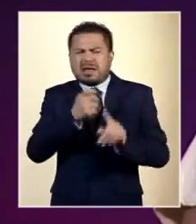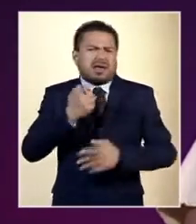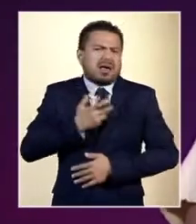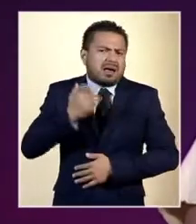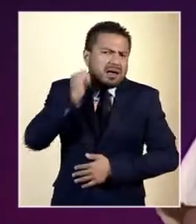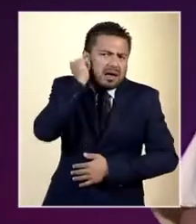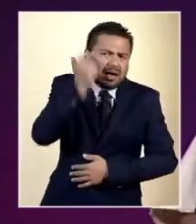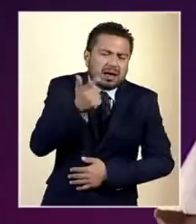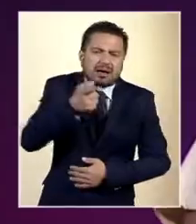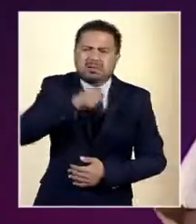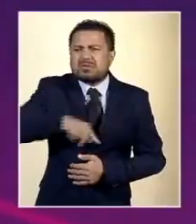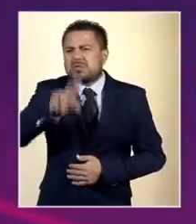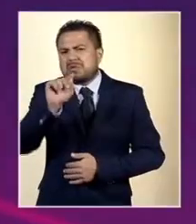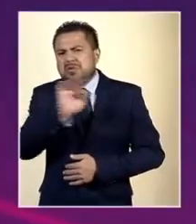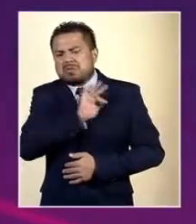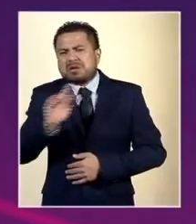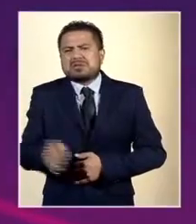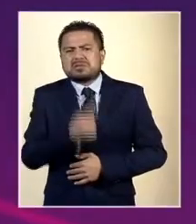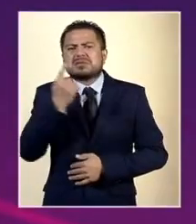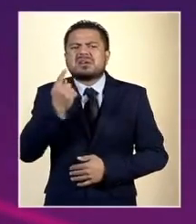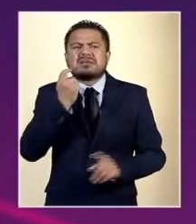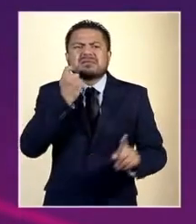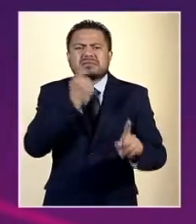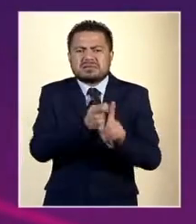algo que no puede ser